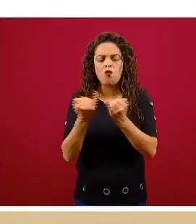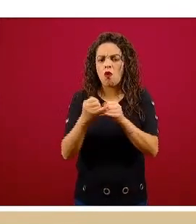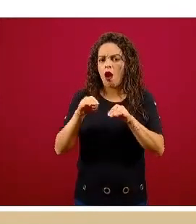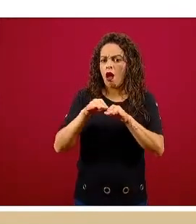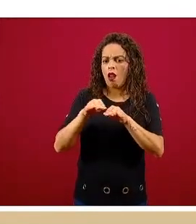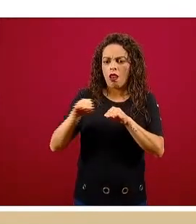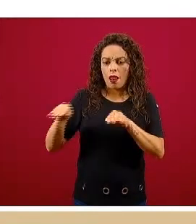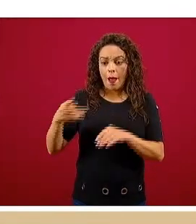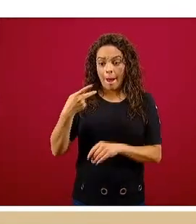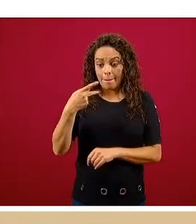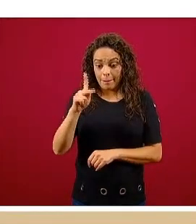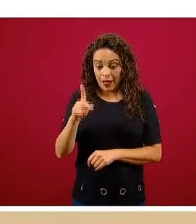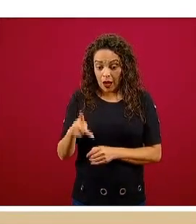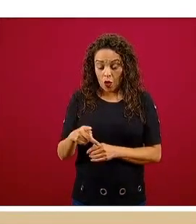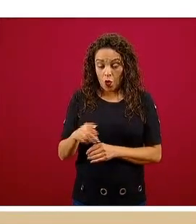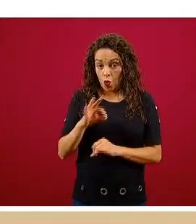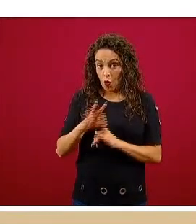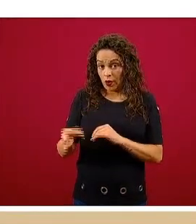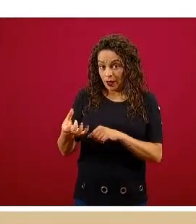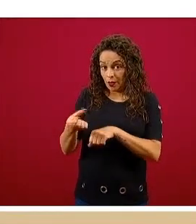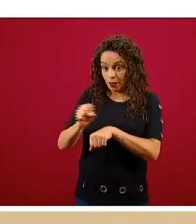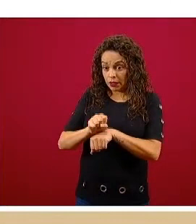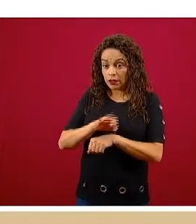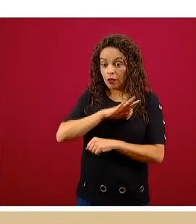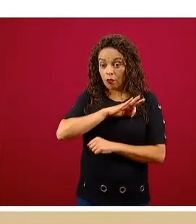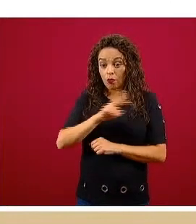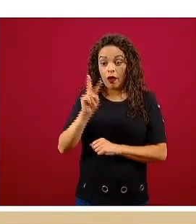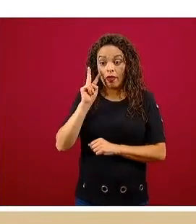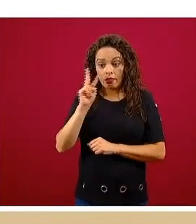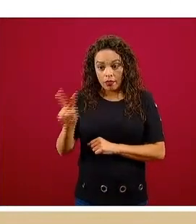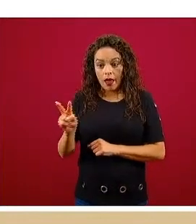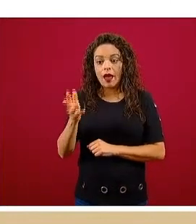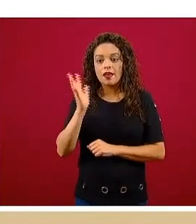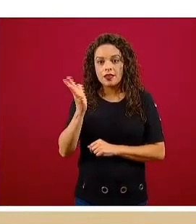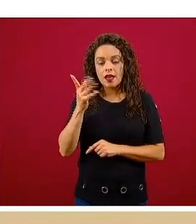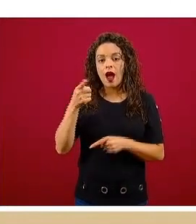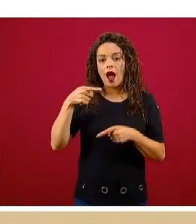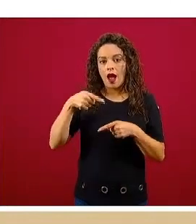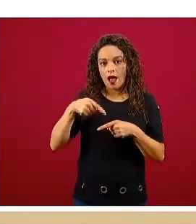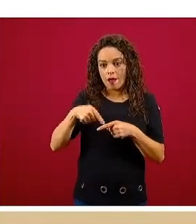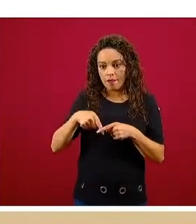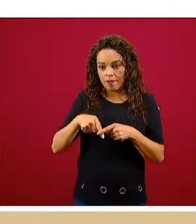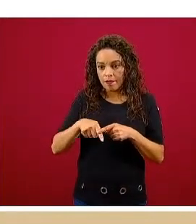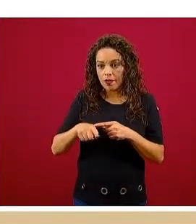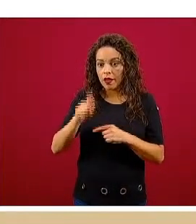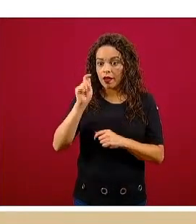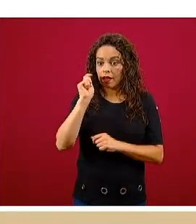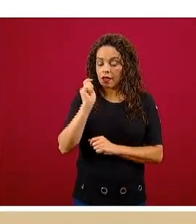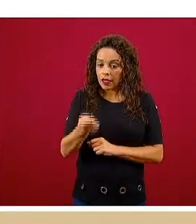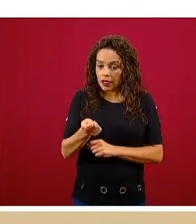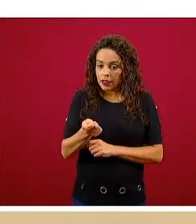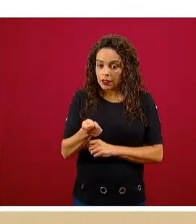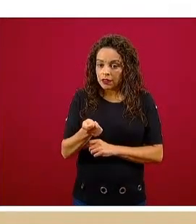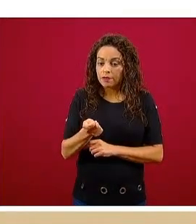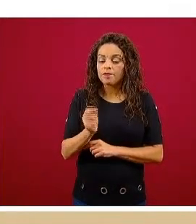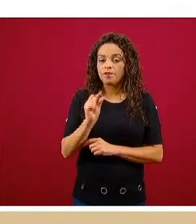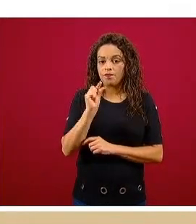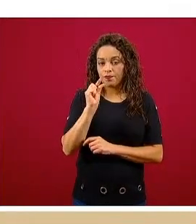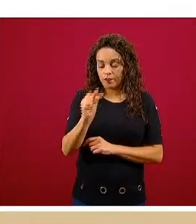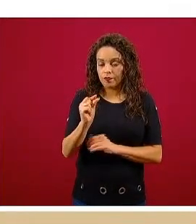semanas vemos un incremento, es decir que esta meseta en vez de descender más bien tomó una